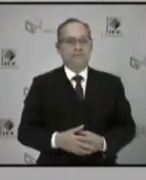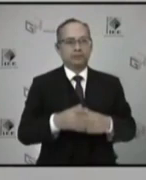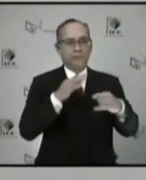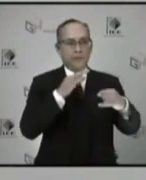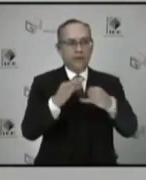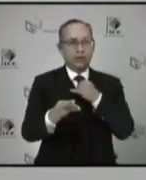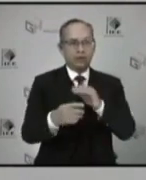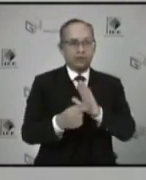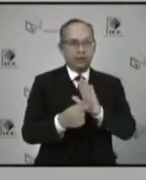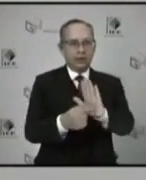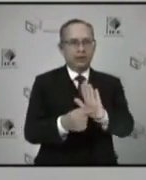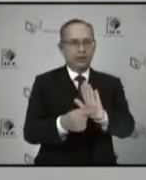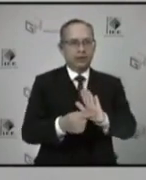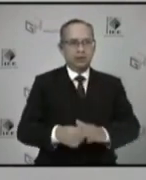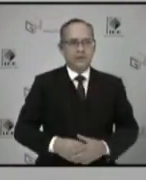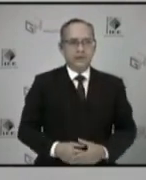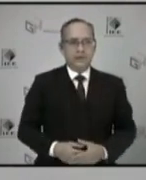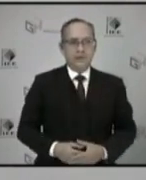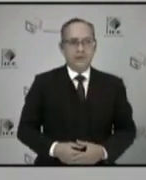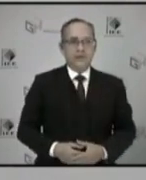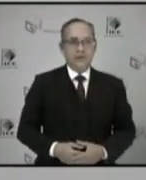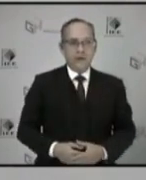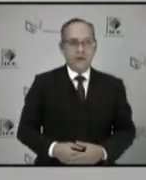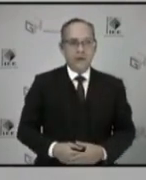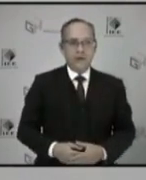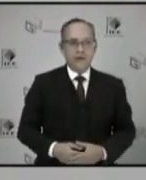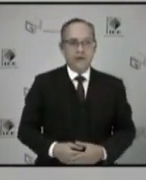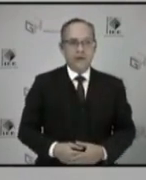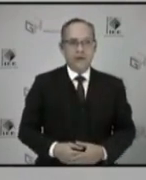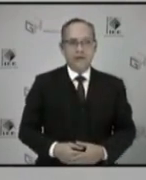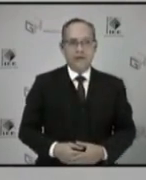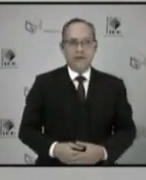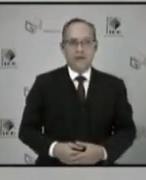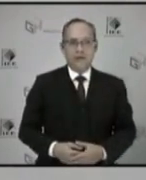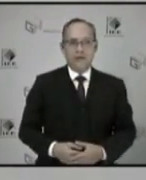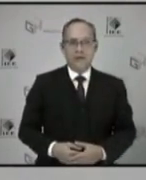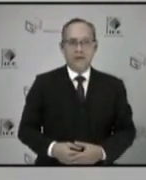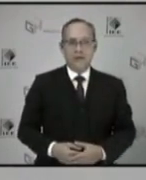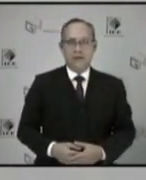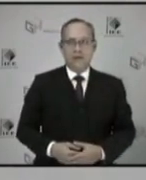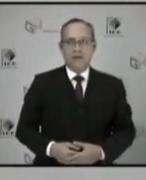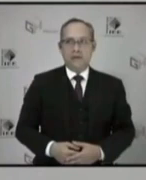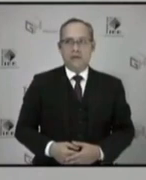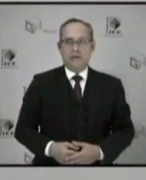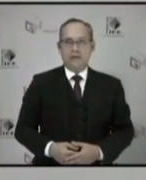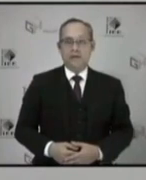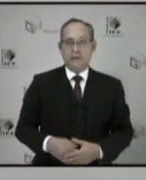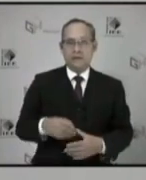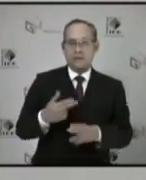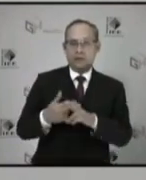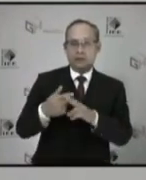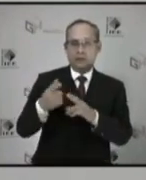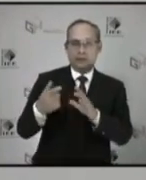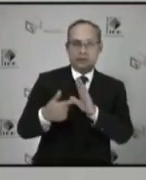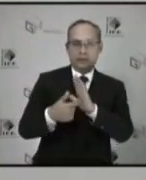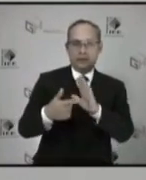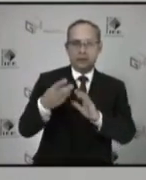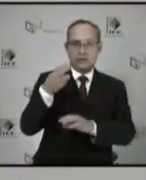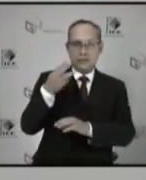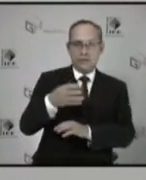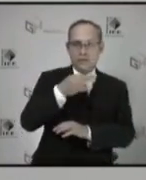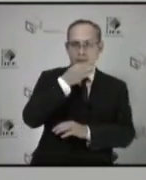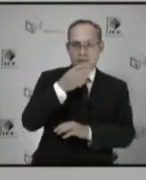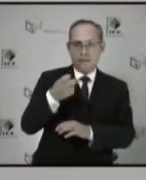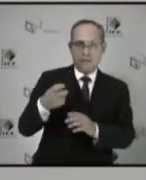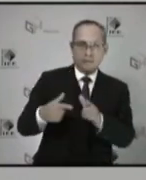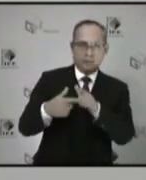ejercicio democrático. A continuación, cada una de las candidaturas tendrá hasta 3 minutos para emitir un mensaje final. Para iniciar,